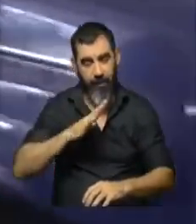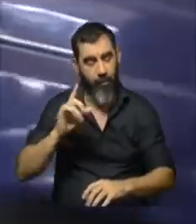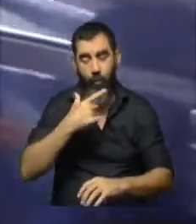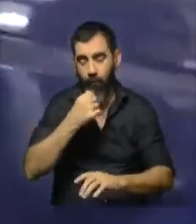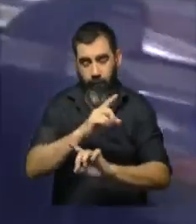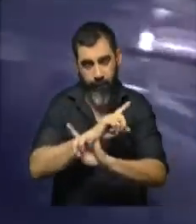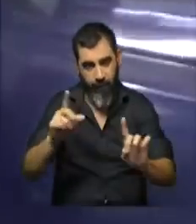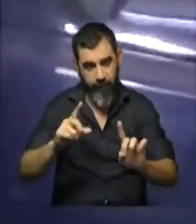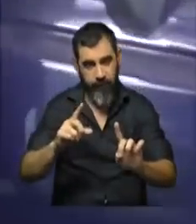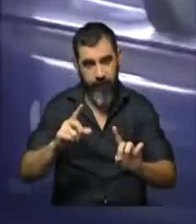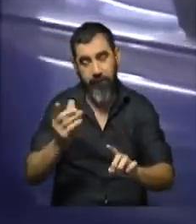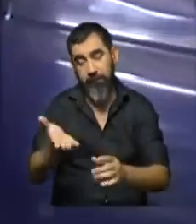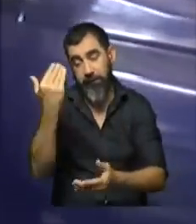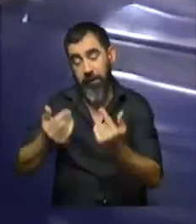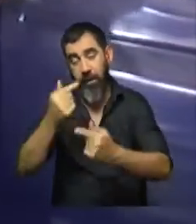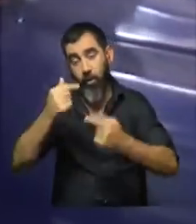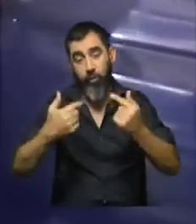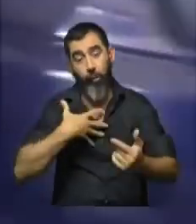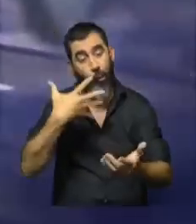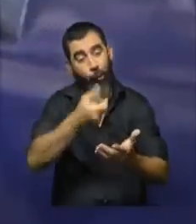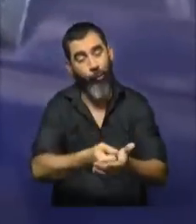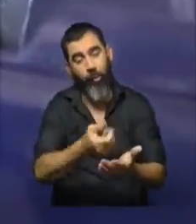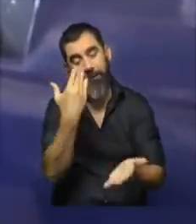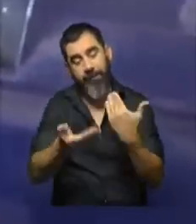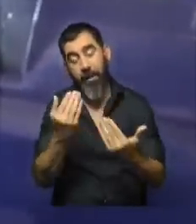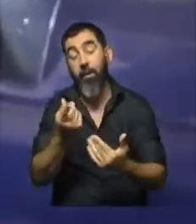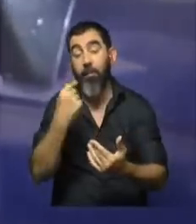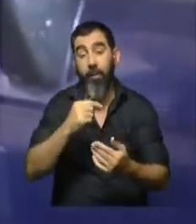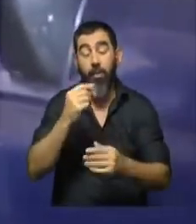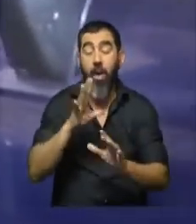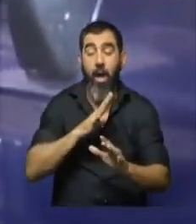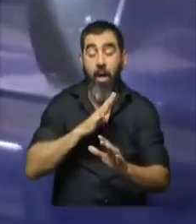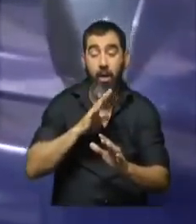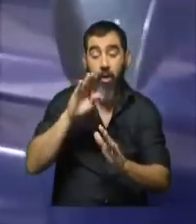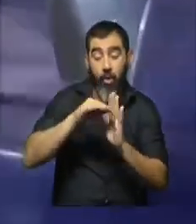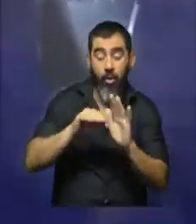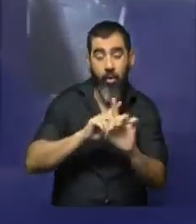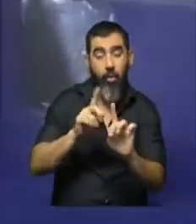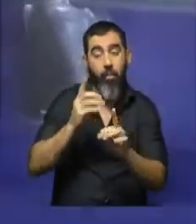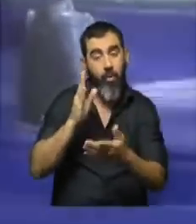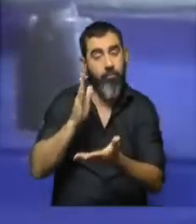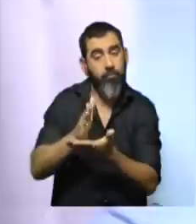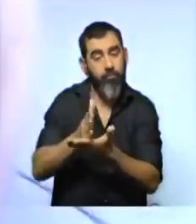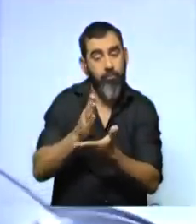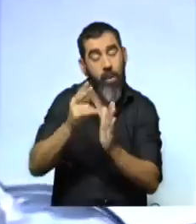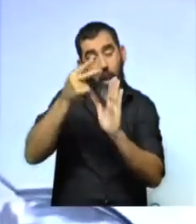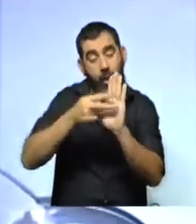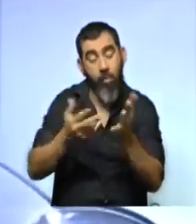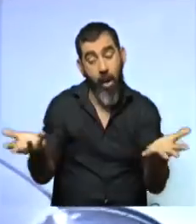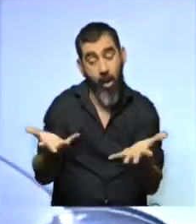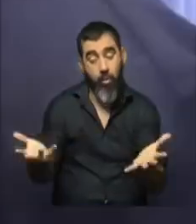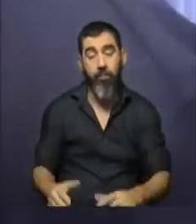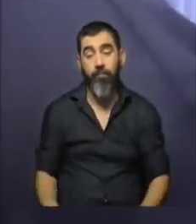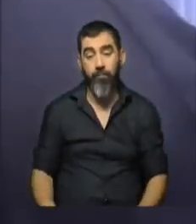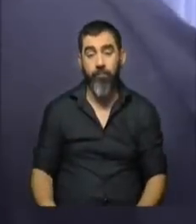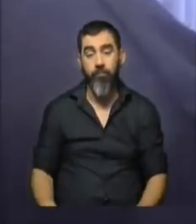fácil quitarle cosas que se compran del otro lado, pero nuevas medidas no, pero sí inflexible en la normativa que tenemos